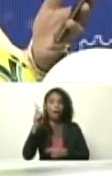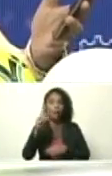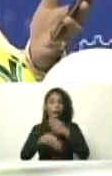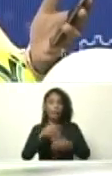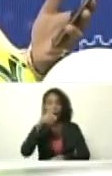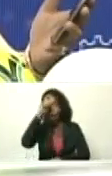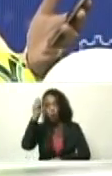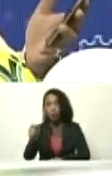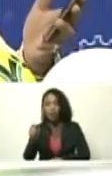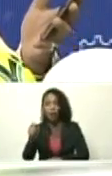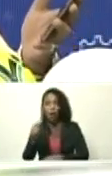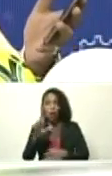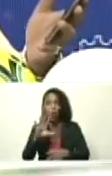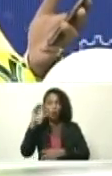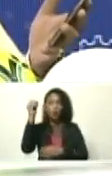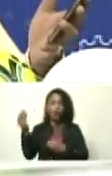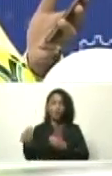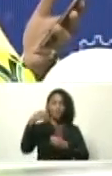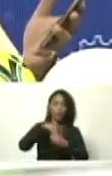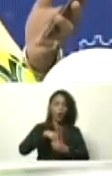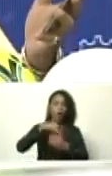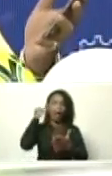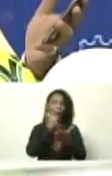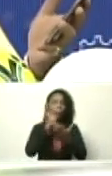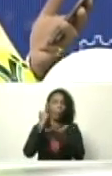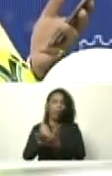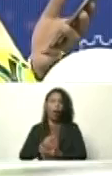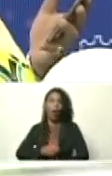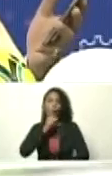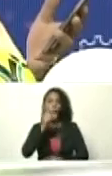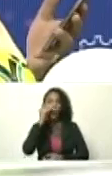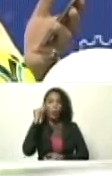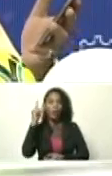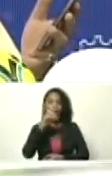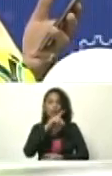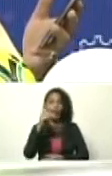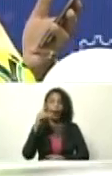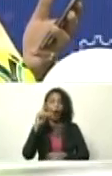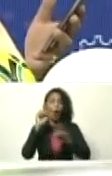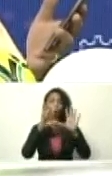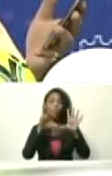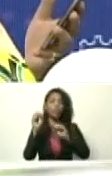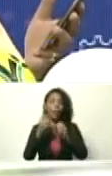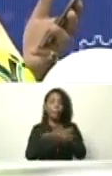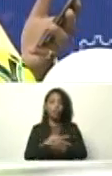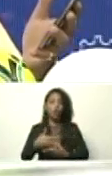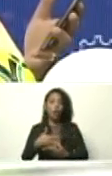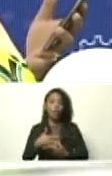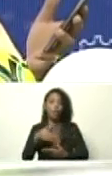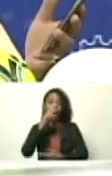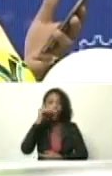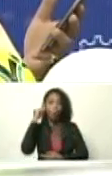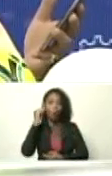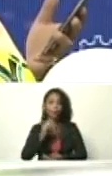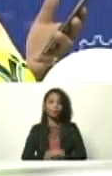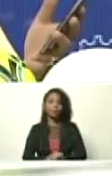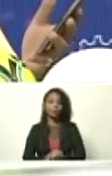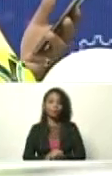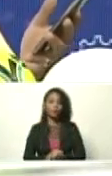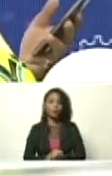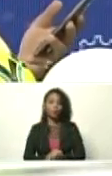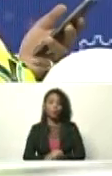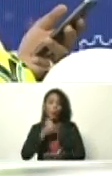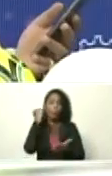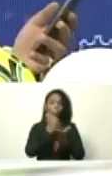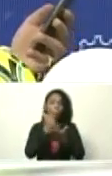homenaje a los conquistadores que vinieron a asesinar a nuestros abuelos. Asesinaron a 80 millones de hombres y mujeres, un genocidio.